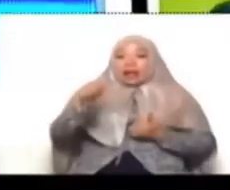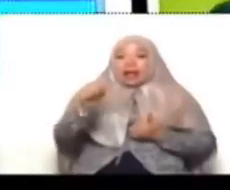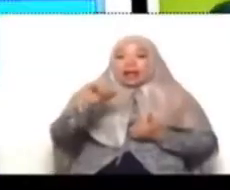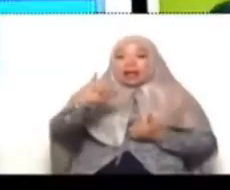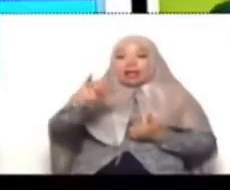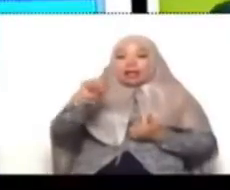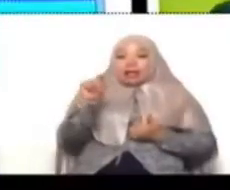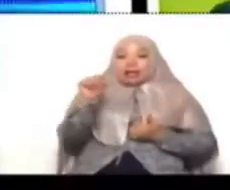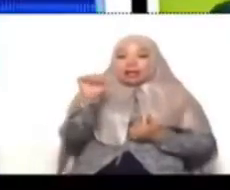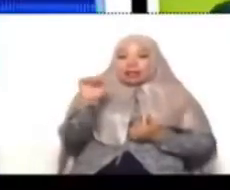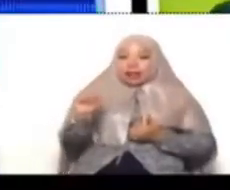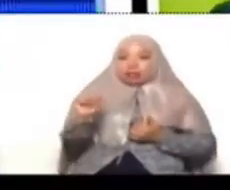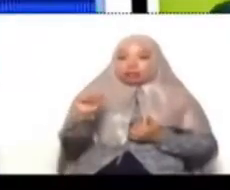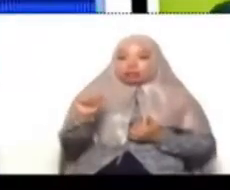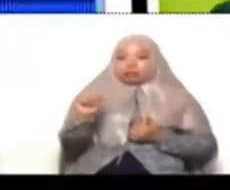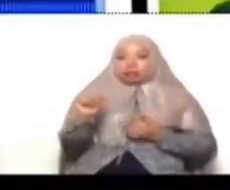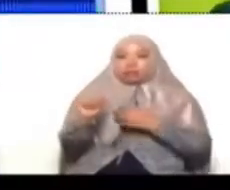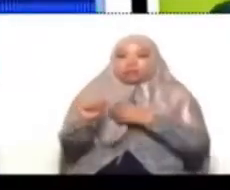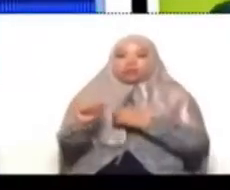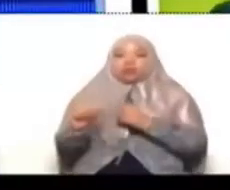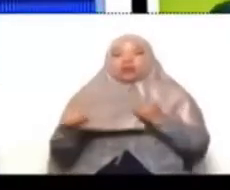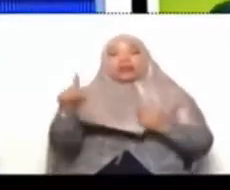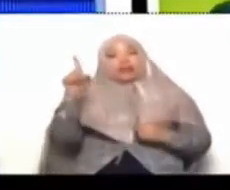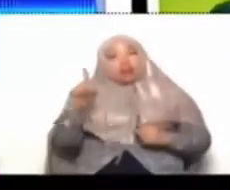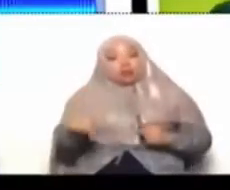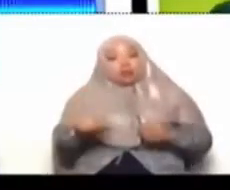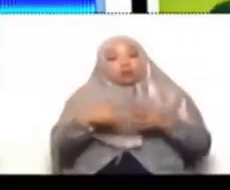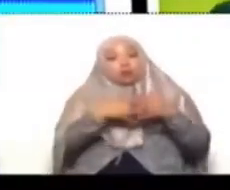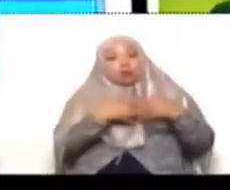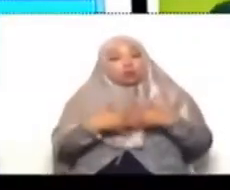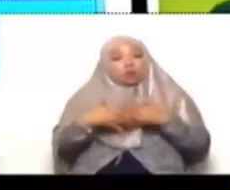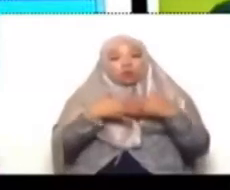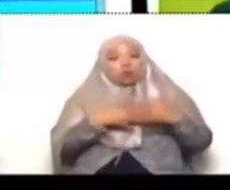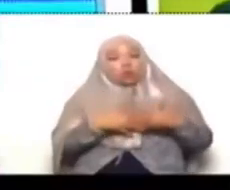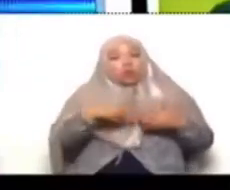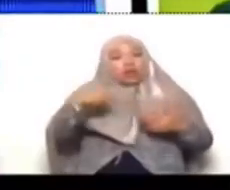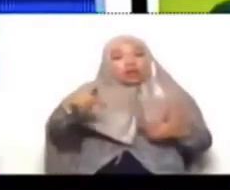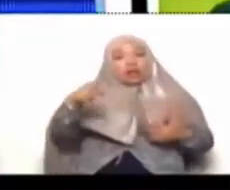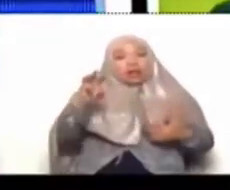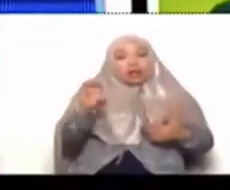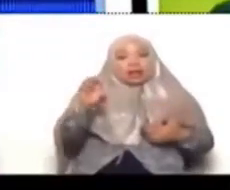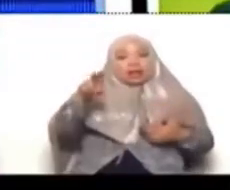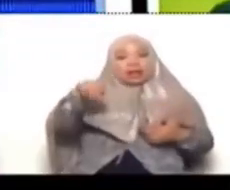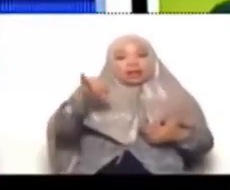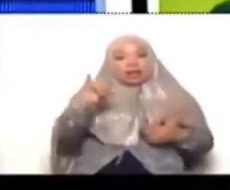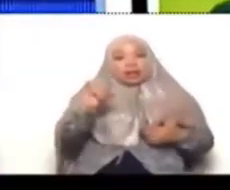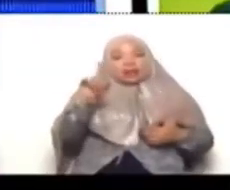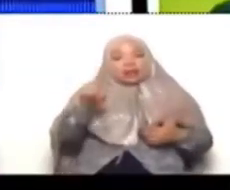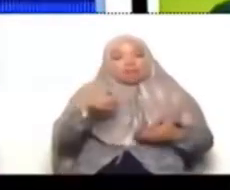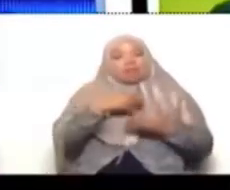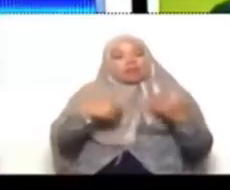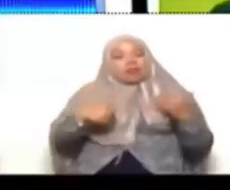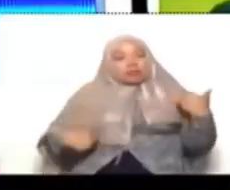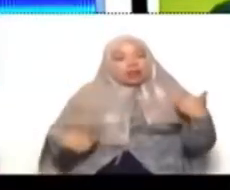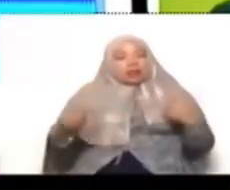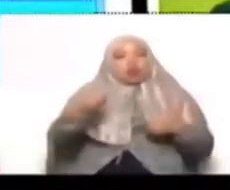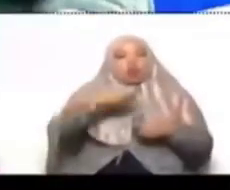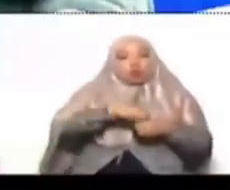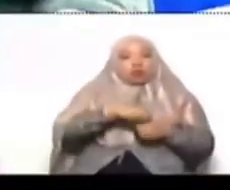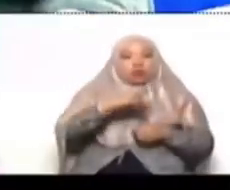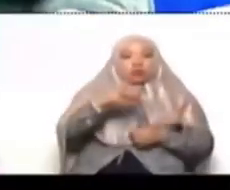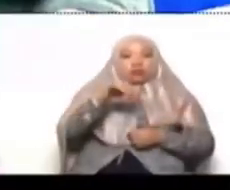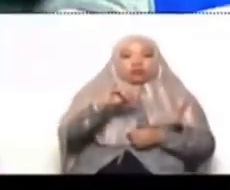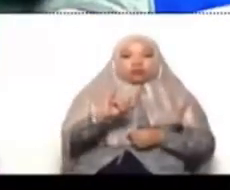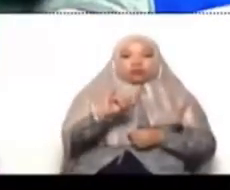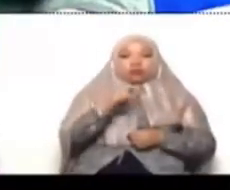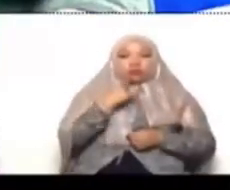Oswald, hay algunas tesis que señalan que el asesinato de Kennedy estuvo dirigido por la CIA o que hubo agentes de la CIA involucrados allí. Yo creo que tú eres muy